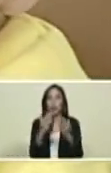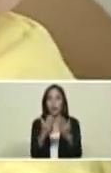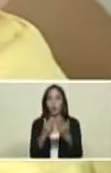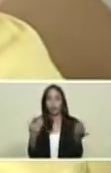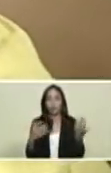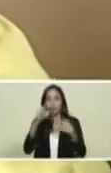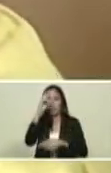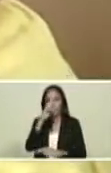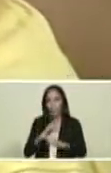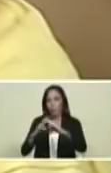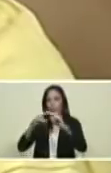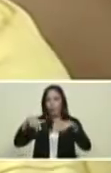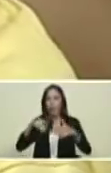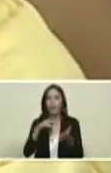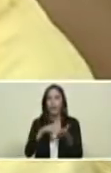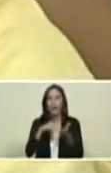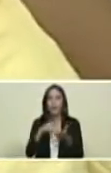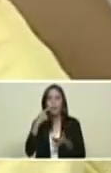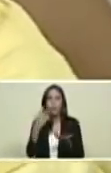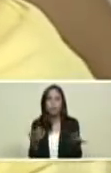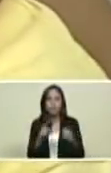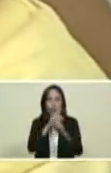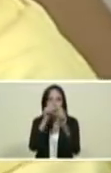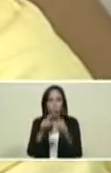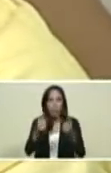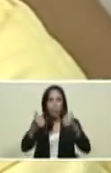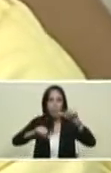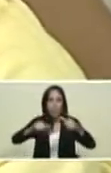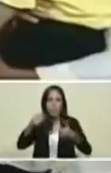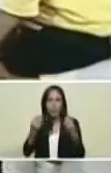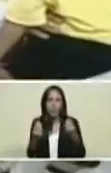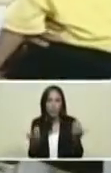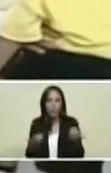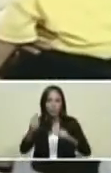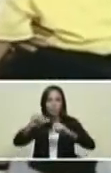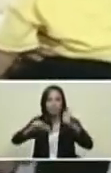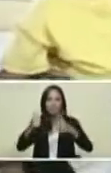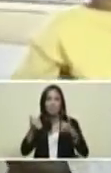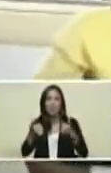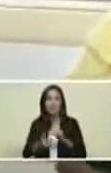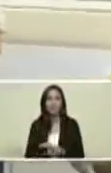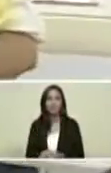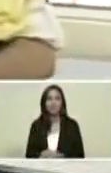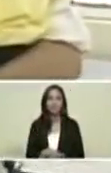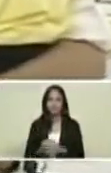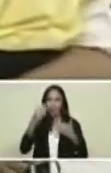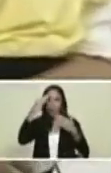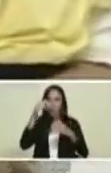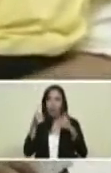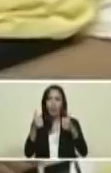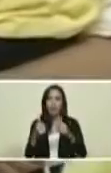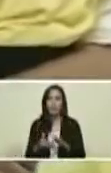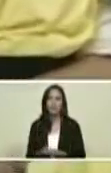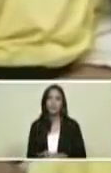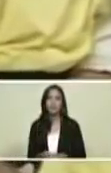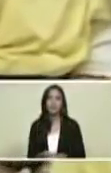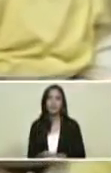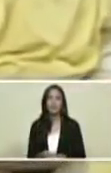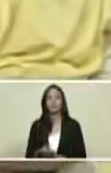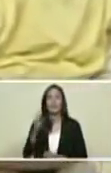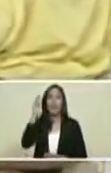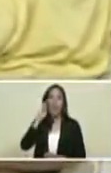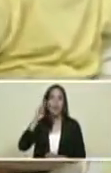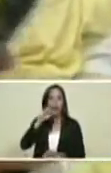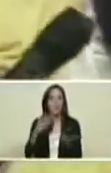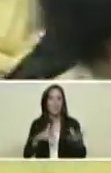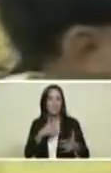Carabobo. ¿Cómo están ustedes? Buenas, buenas. Hola, Vale, ¿cómo estás tú? Bueno, las maestras, ¿qué